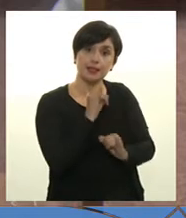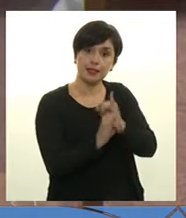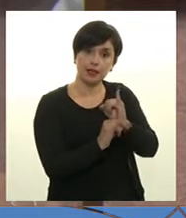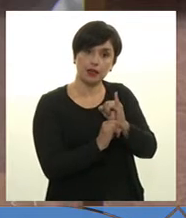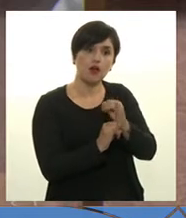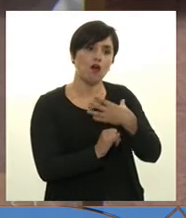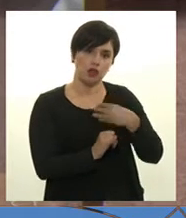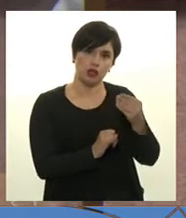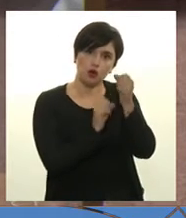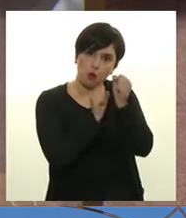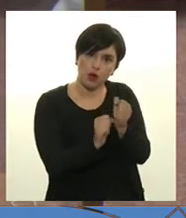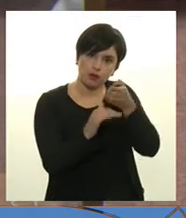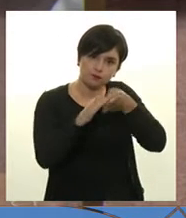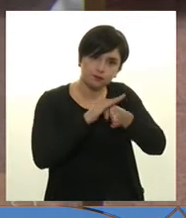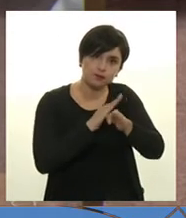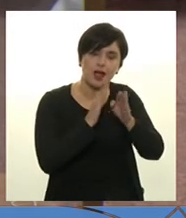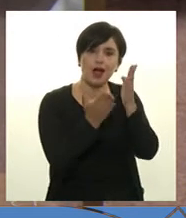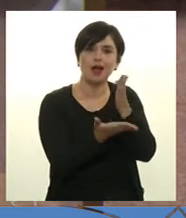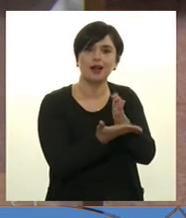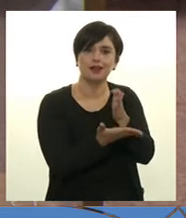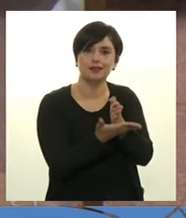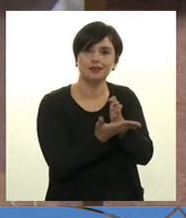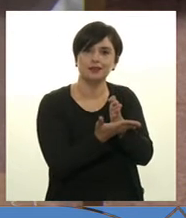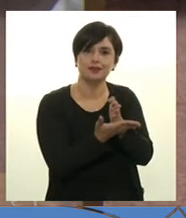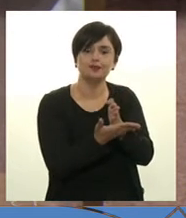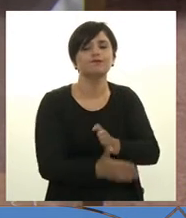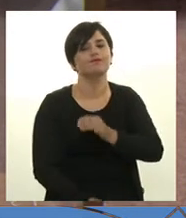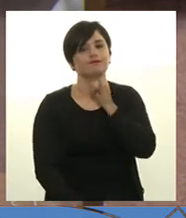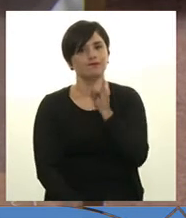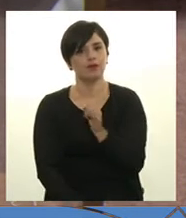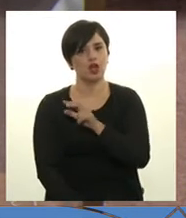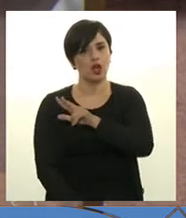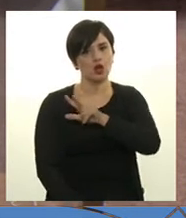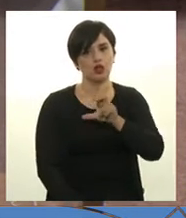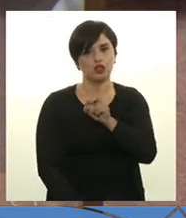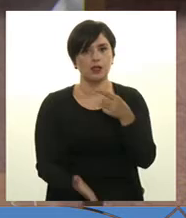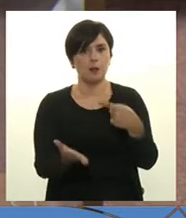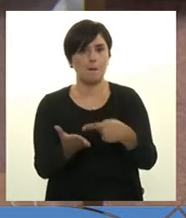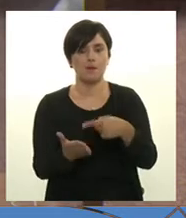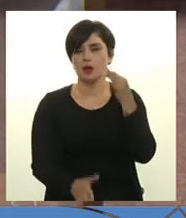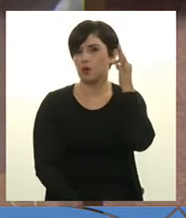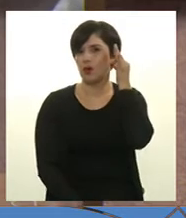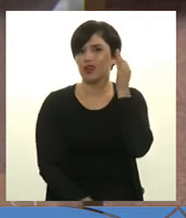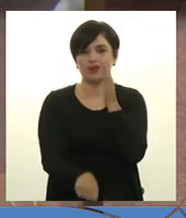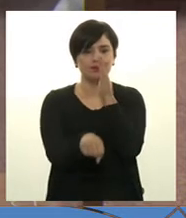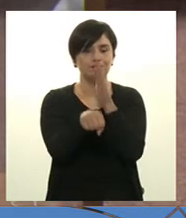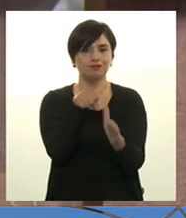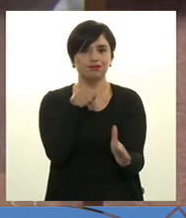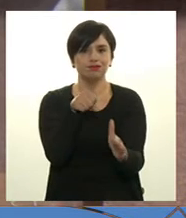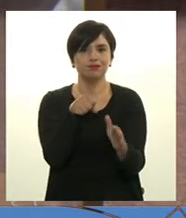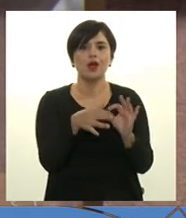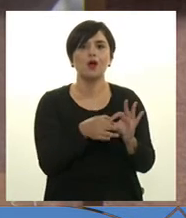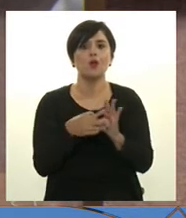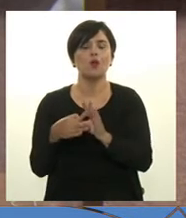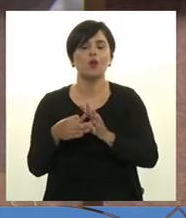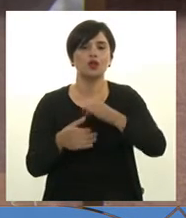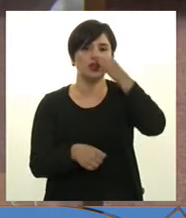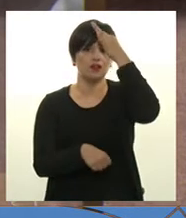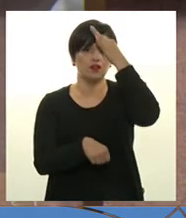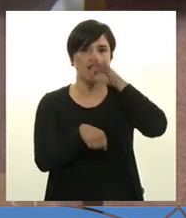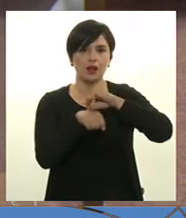acceder a clases telemáticas sí señora presidenta 800.000 mujeres perdieron empleo a causa de la pandemia